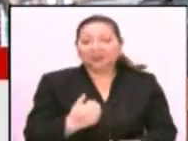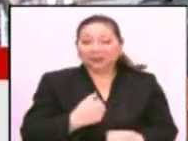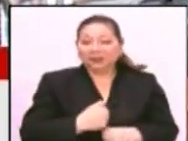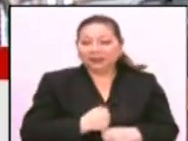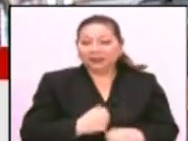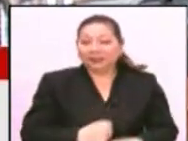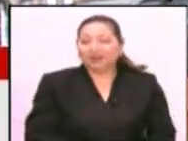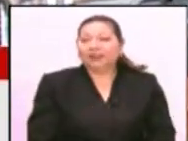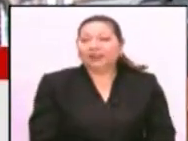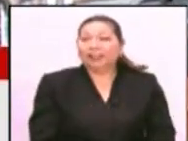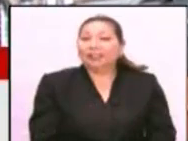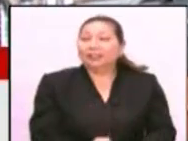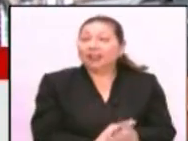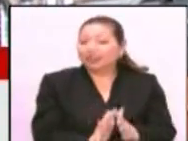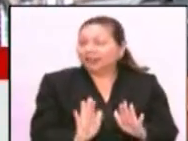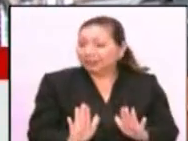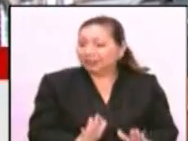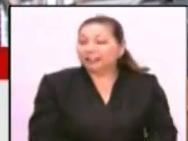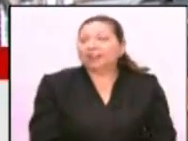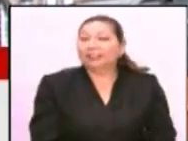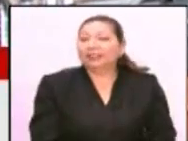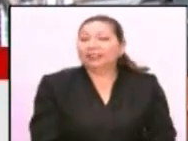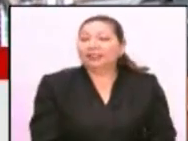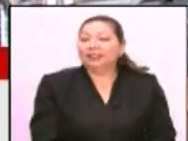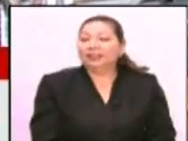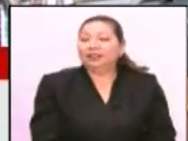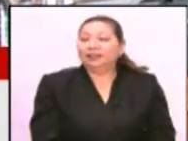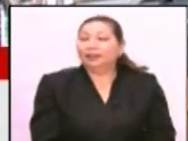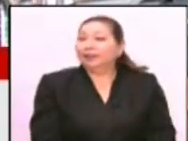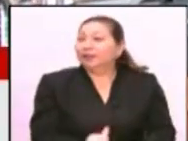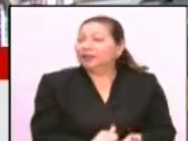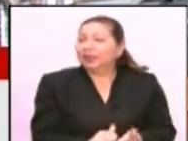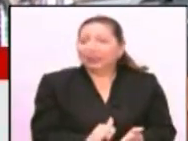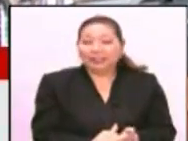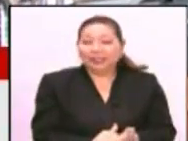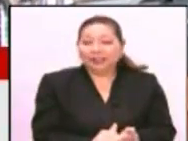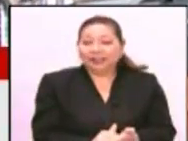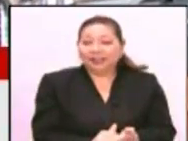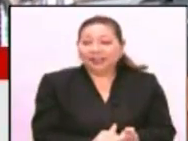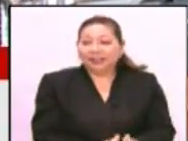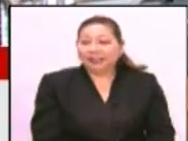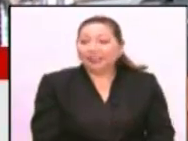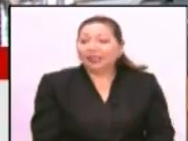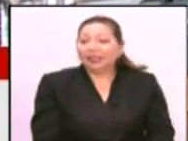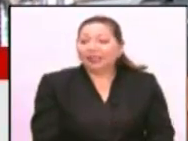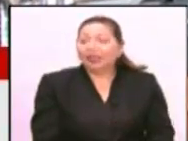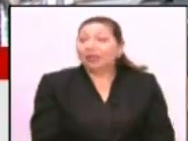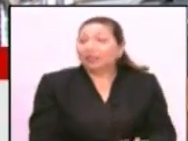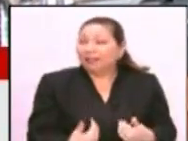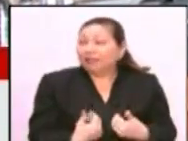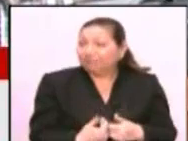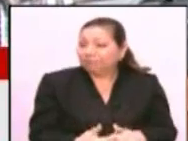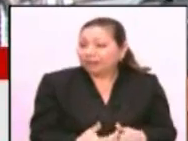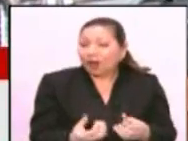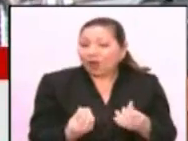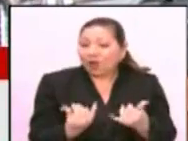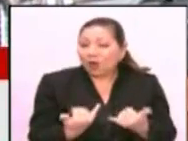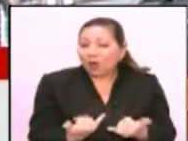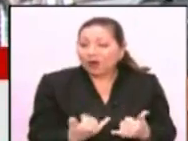ejército en Chincha, y no es que el interno haya creado una empresa y esté